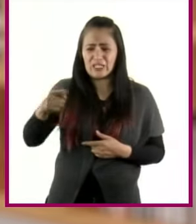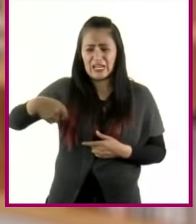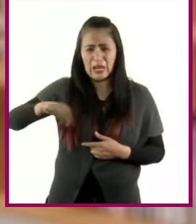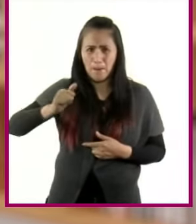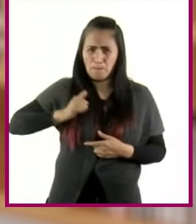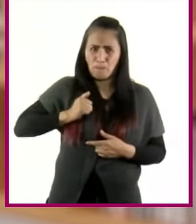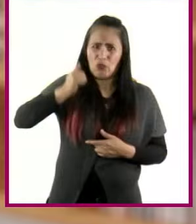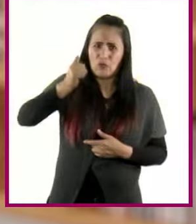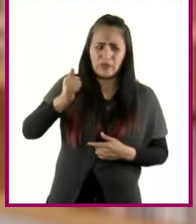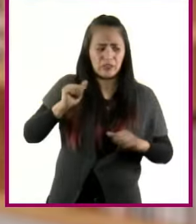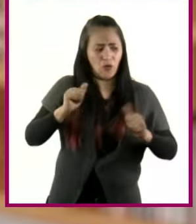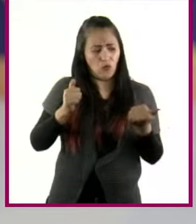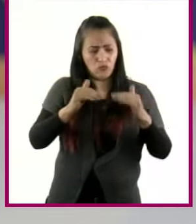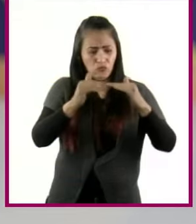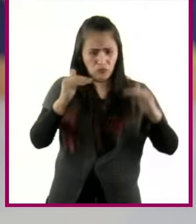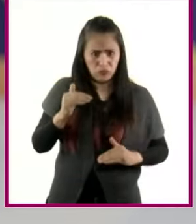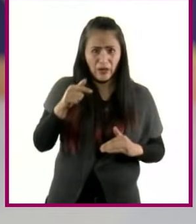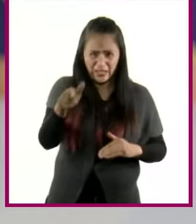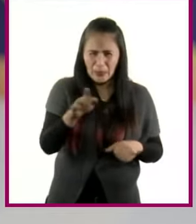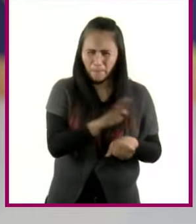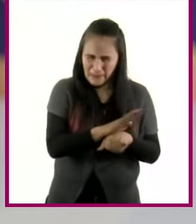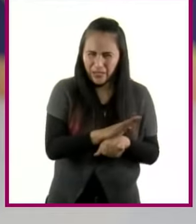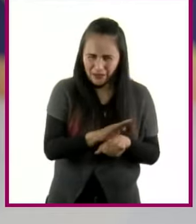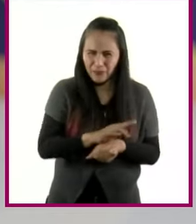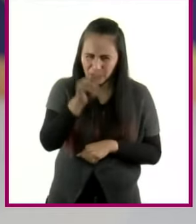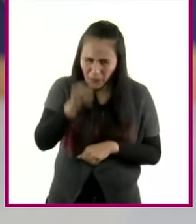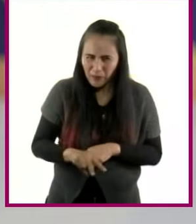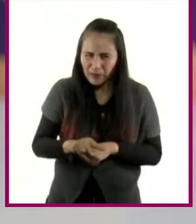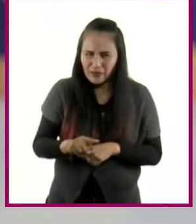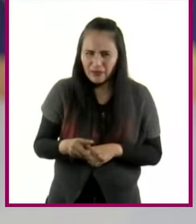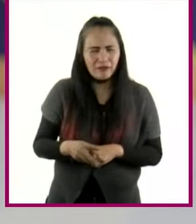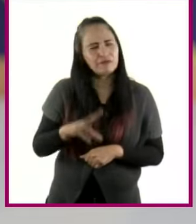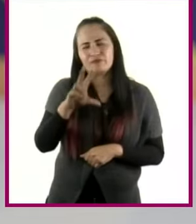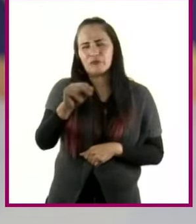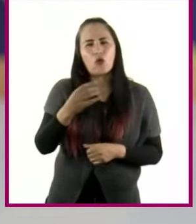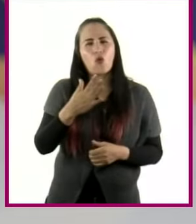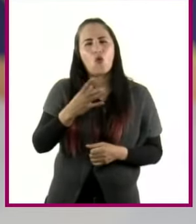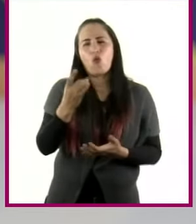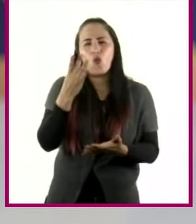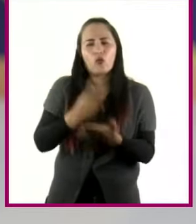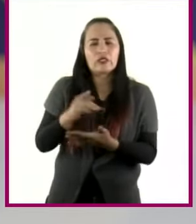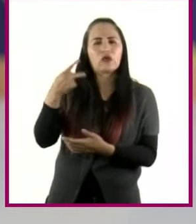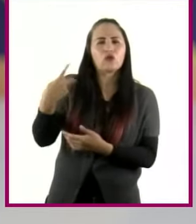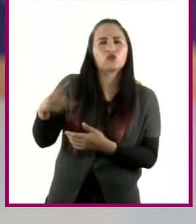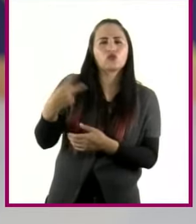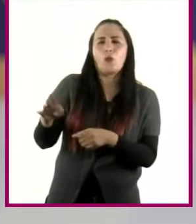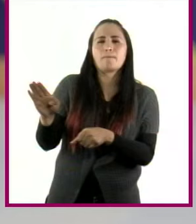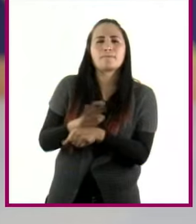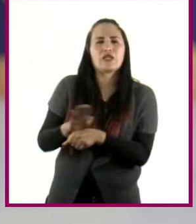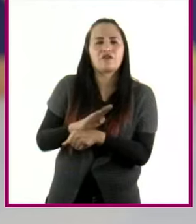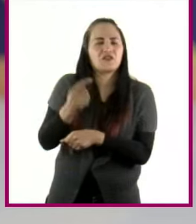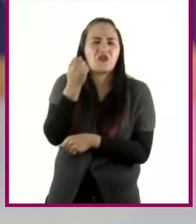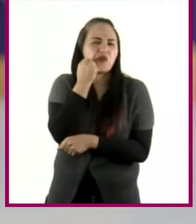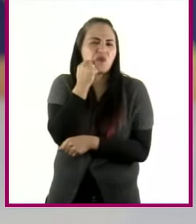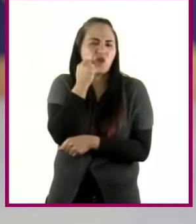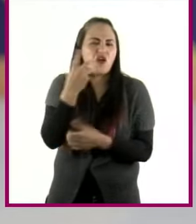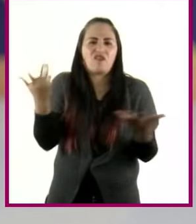personas busque lo mejor para ellas. Exacto, solo buscan su propio beneficio, sin importar lo que tengan que